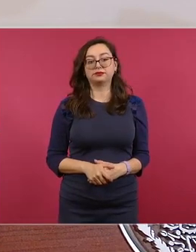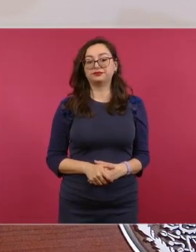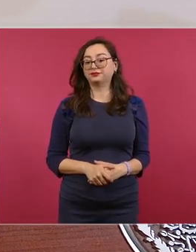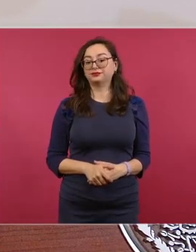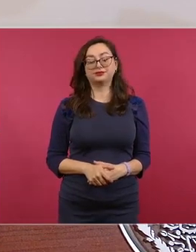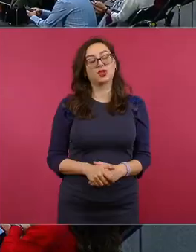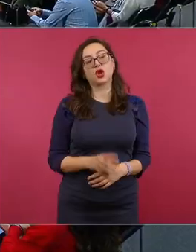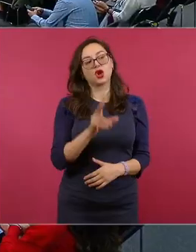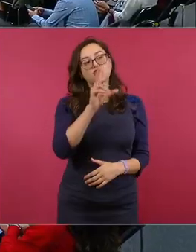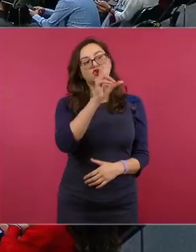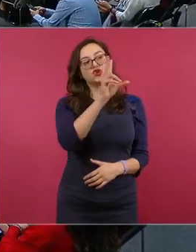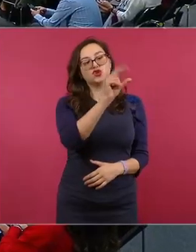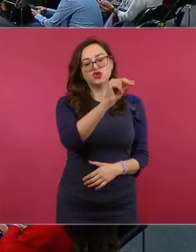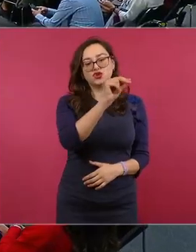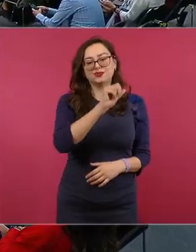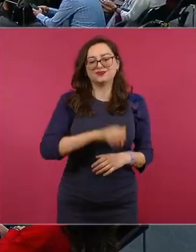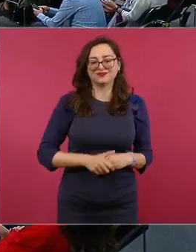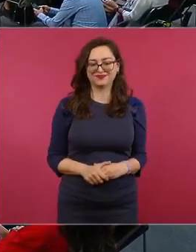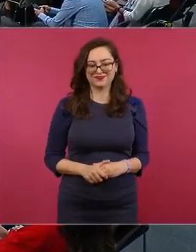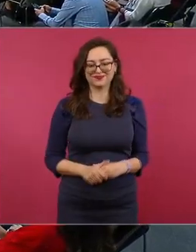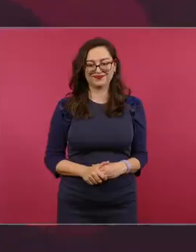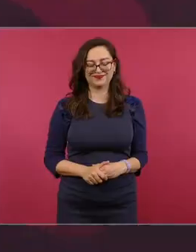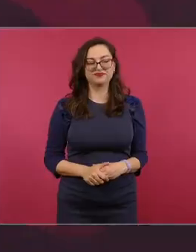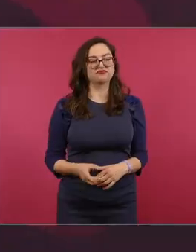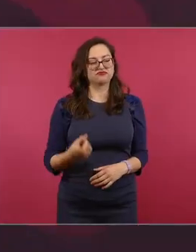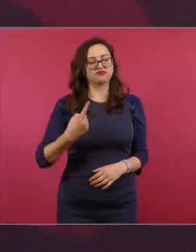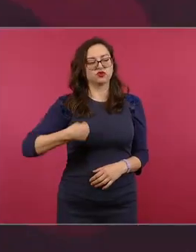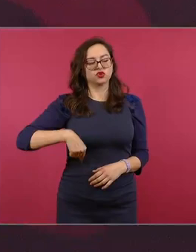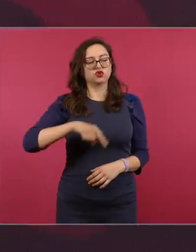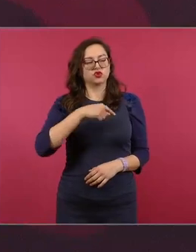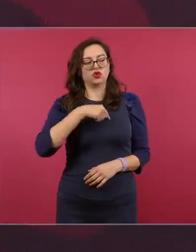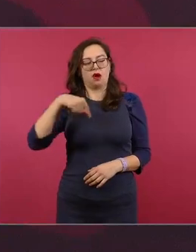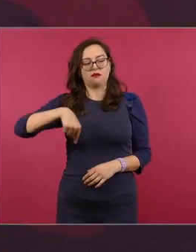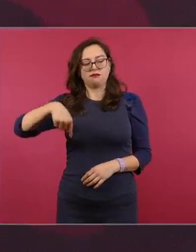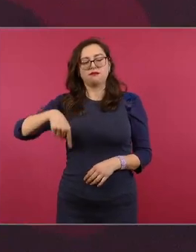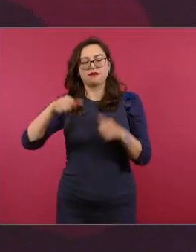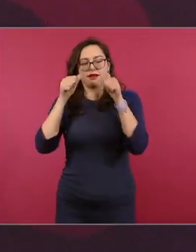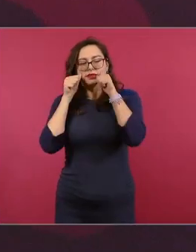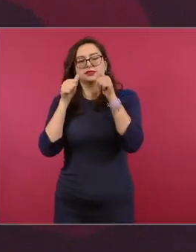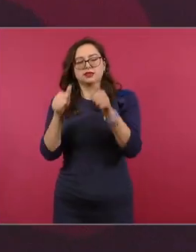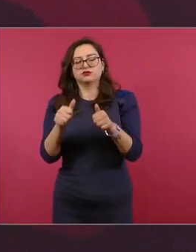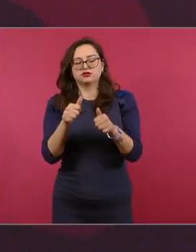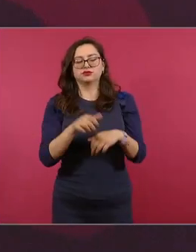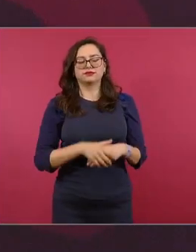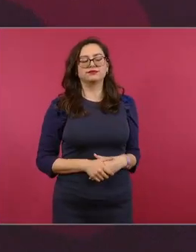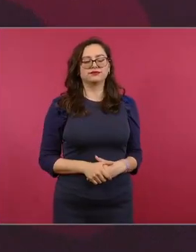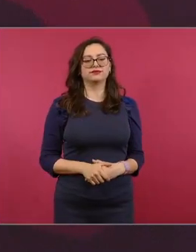No, nosotros vamos a resolver este problema.